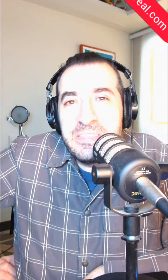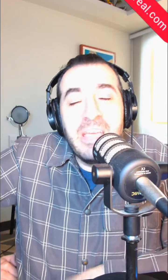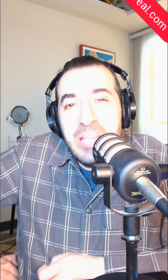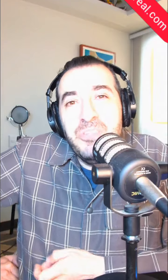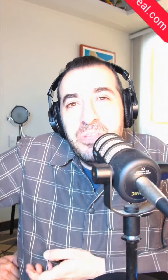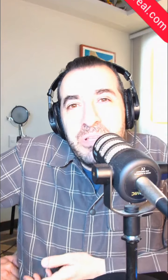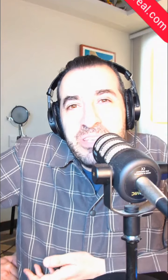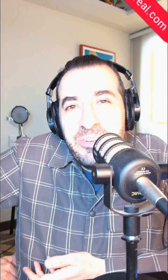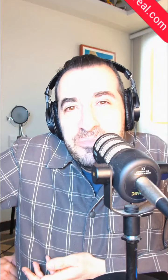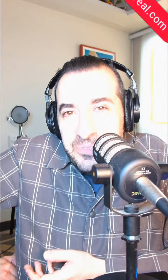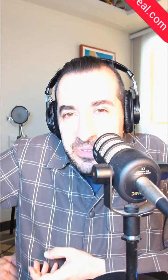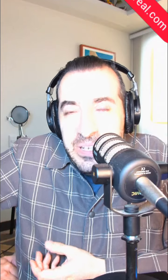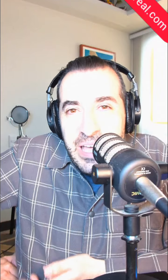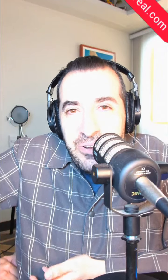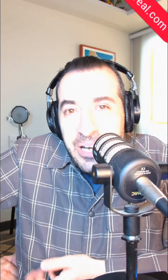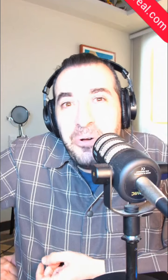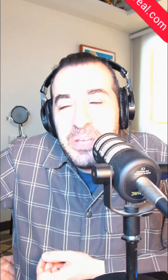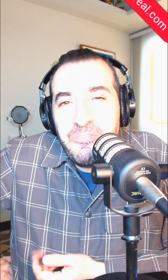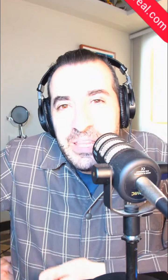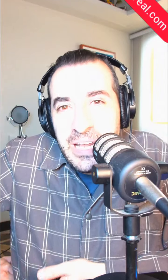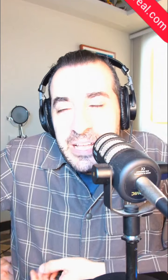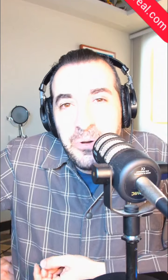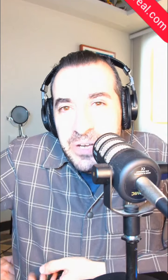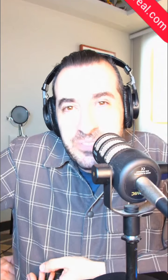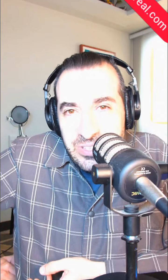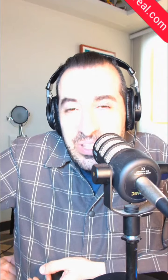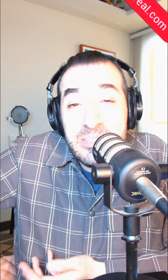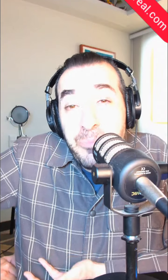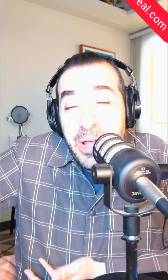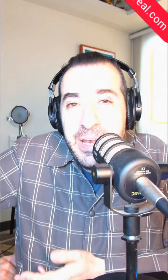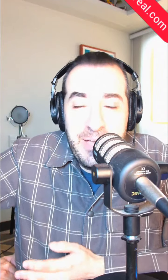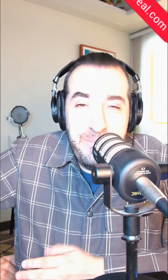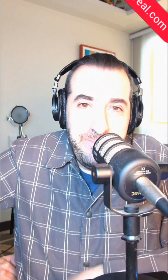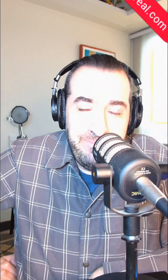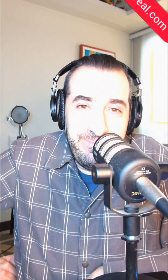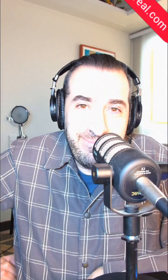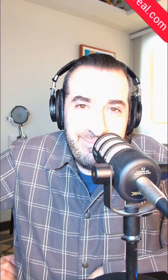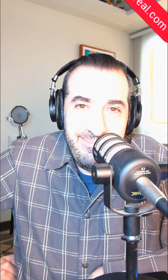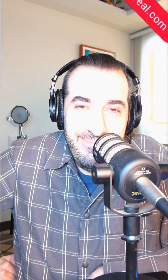lugares en donde metieron dinero el gobierno federal y gobiernos estatales de Morena.